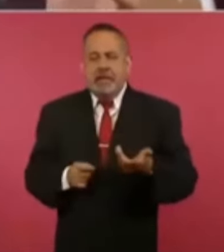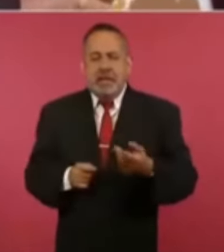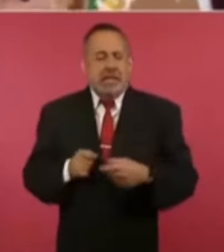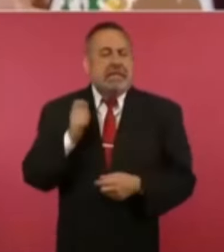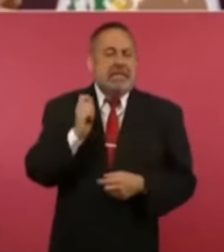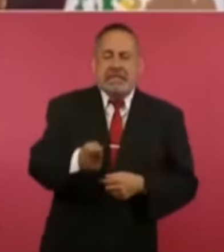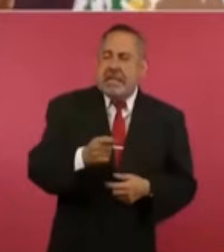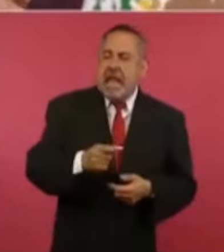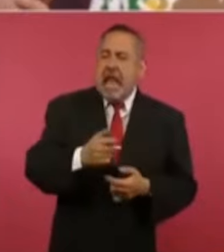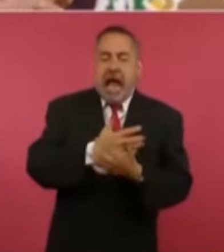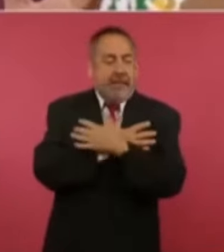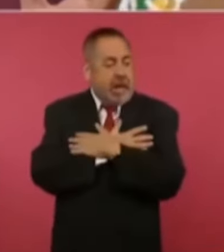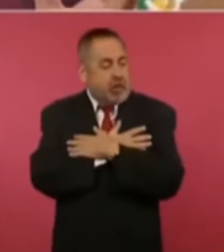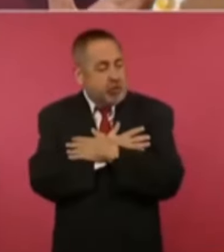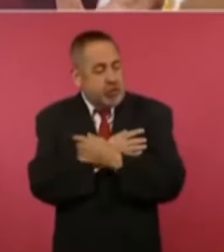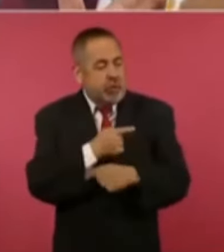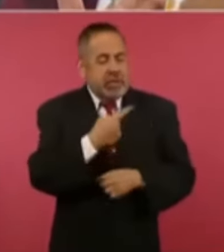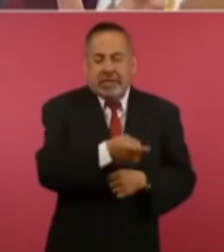darle